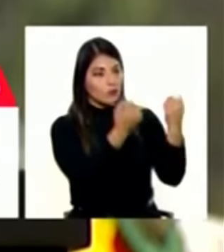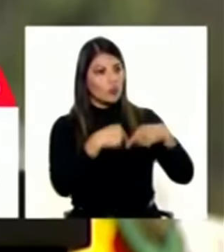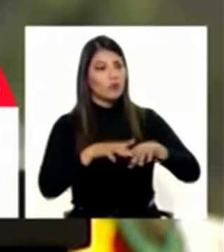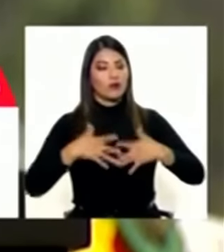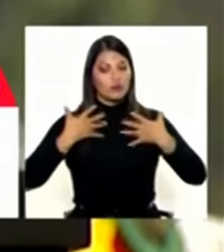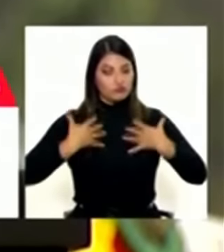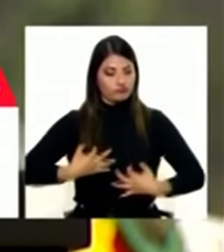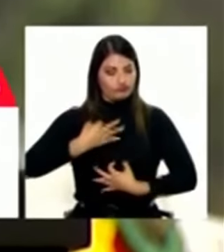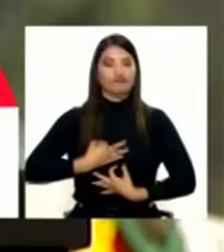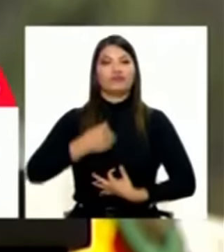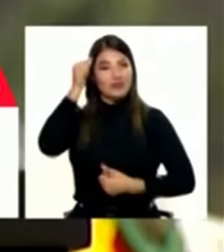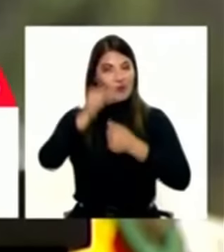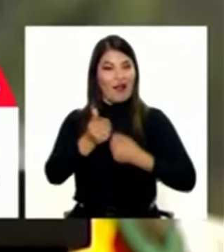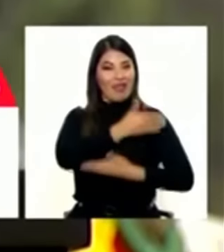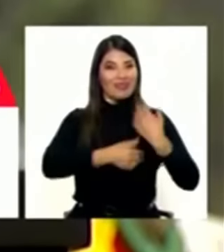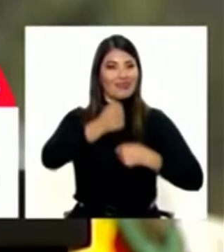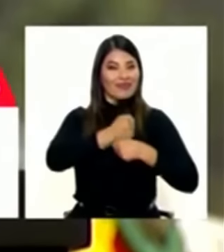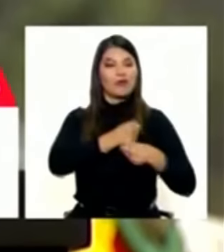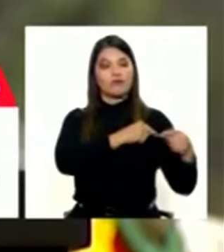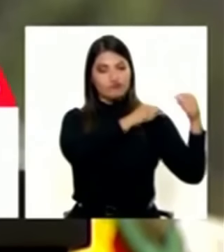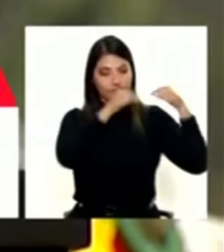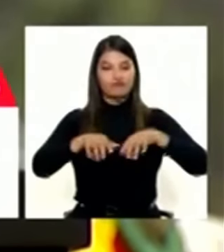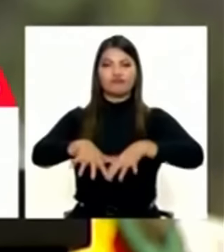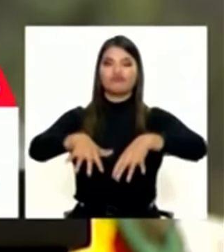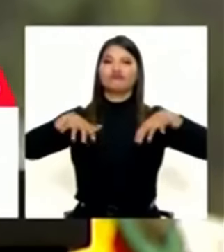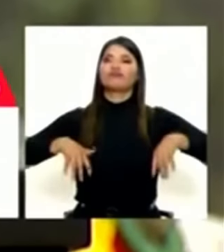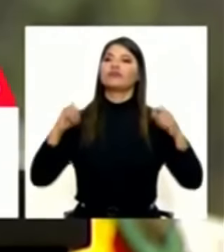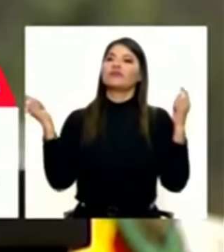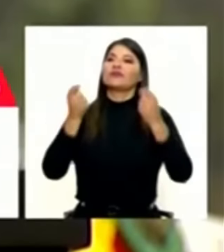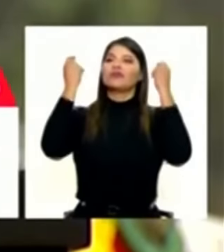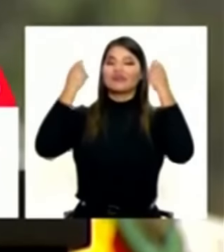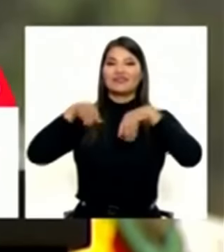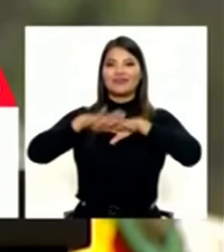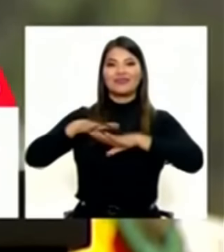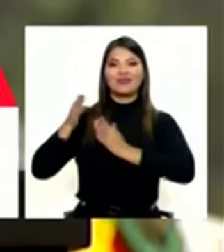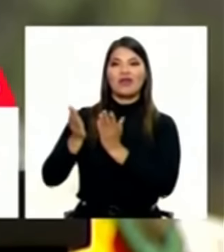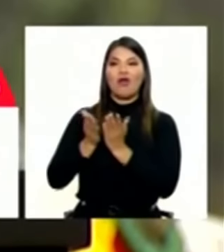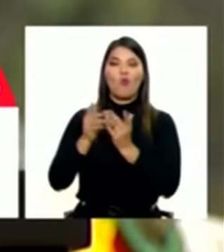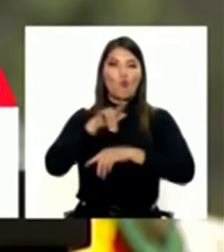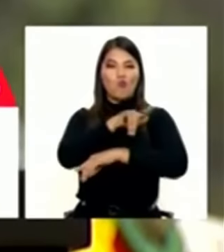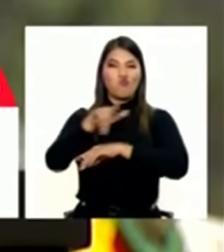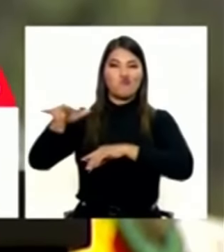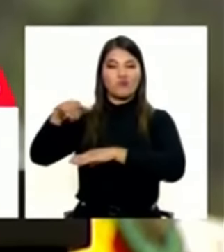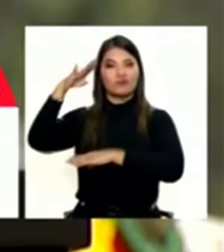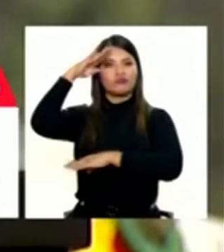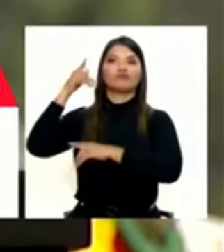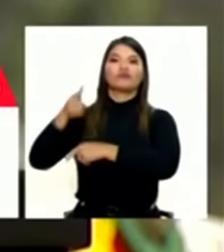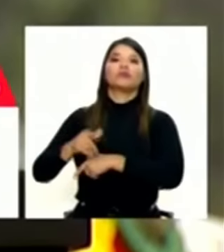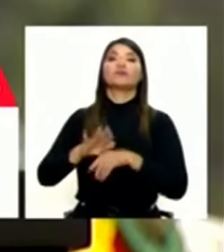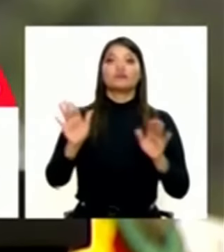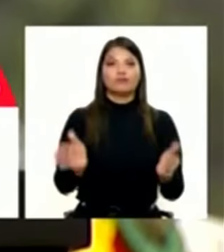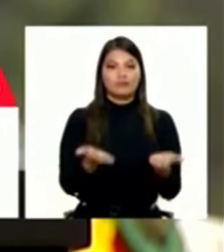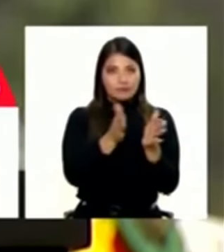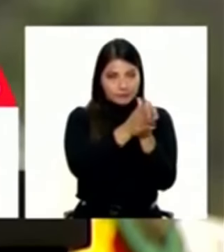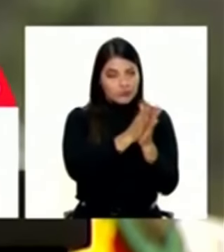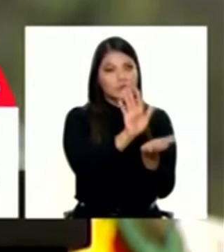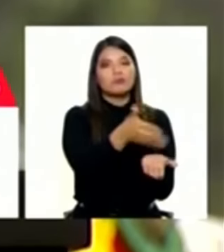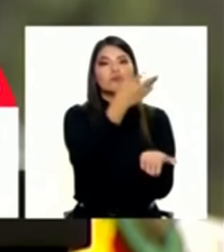vestir su uniforme y nos acompañen a celebrar el Día de la Fuerza Aérea del Perú. Quiero pedirles que se pongan de